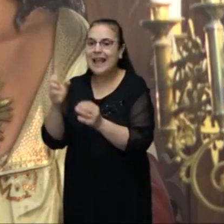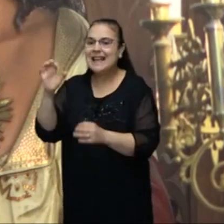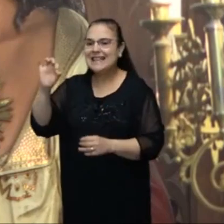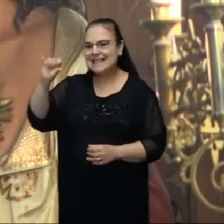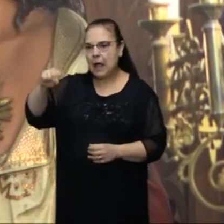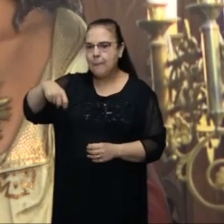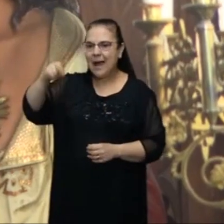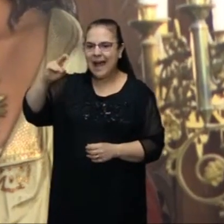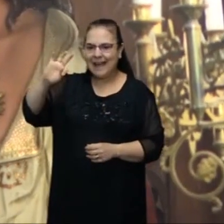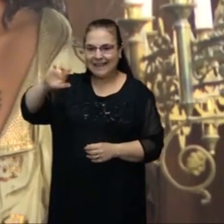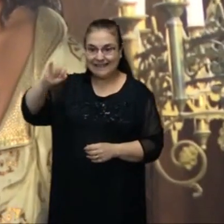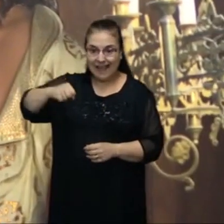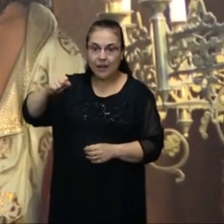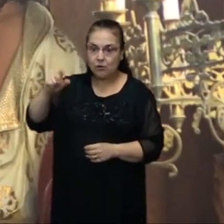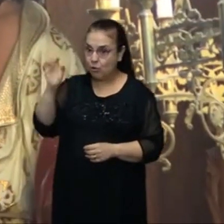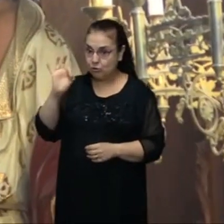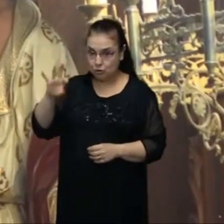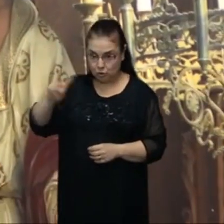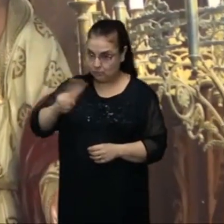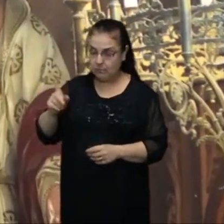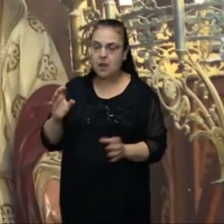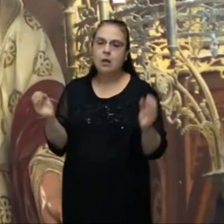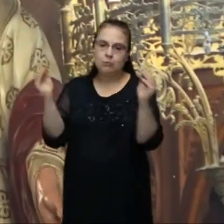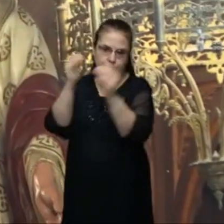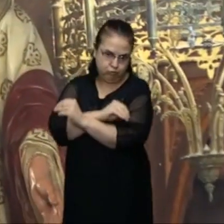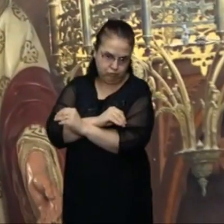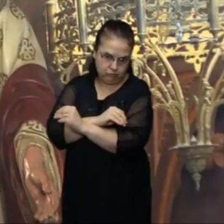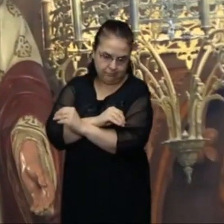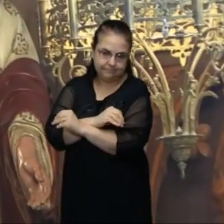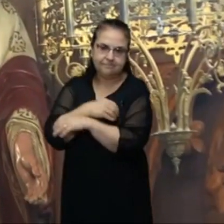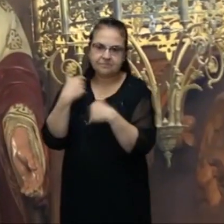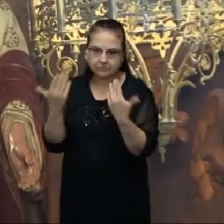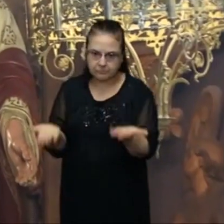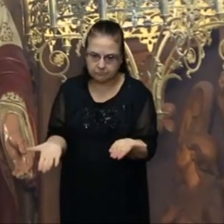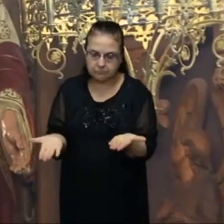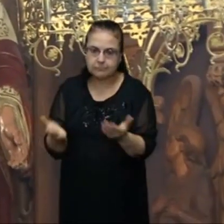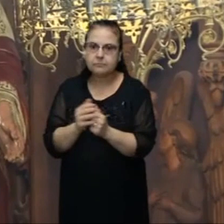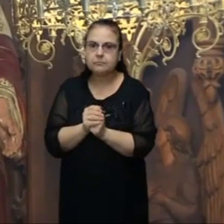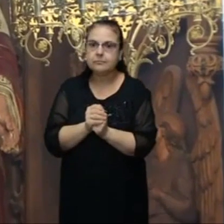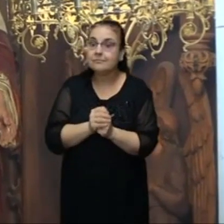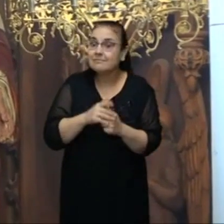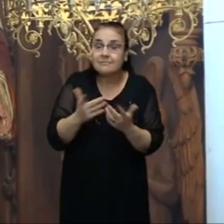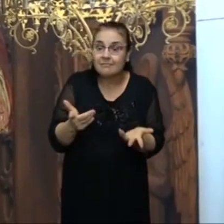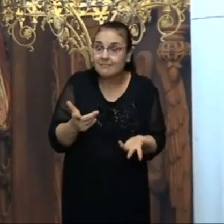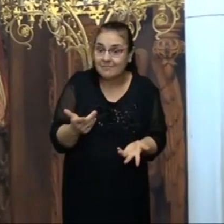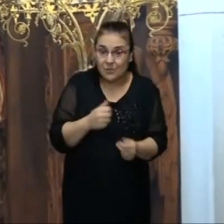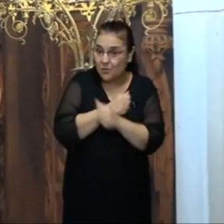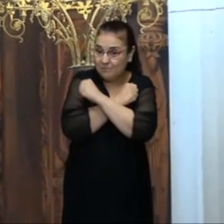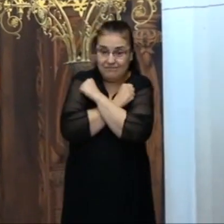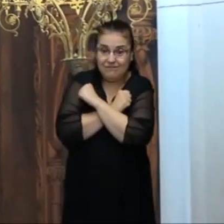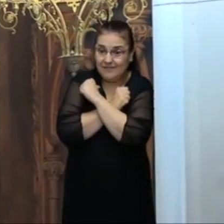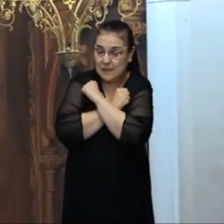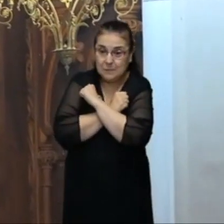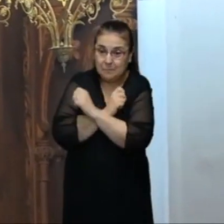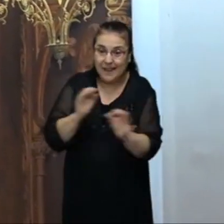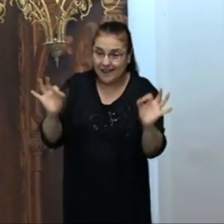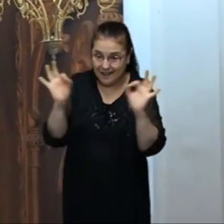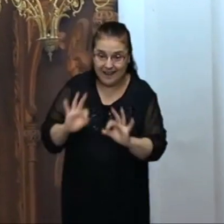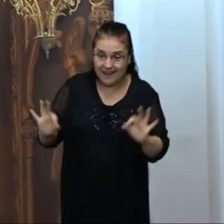¿Será imposible de que muchas veces, como dice el Señor, que lo es, aquellos que menos te esperes llegarán antes que ti al reino de los